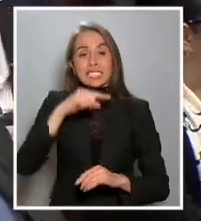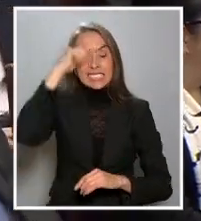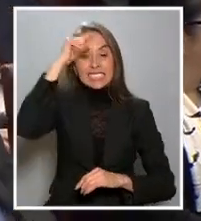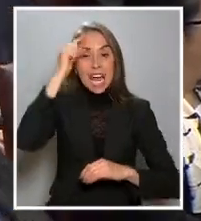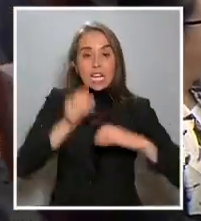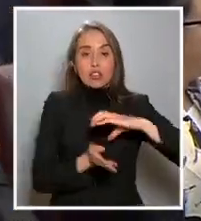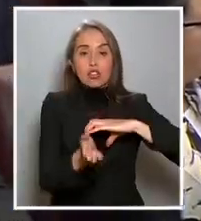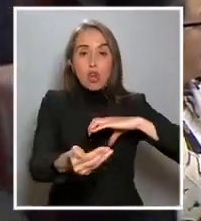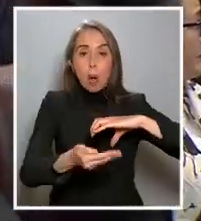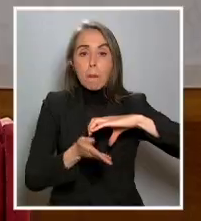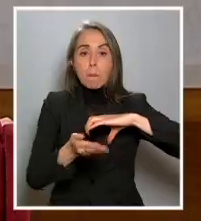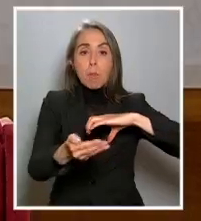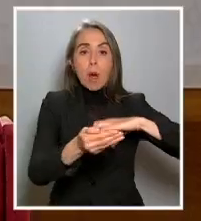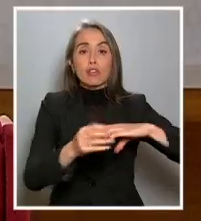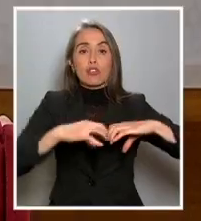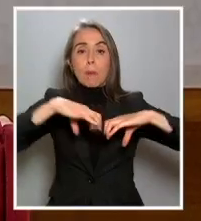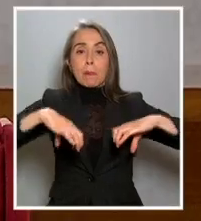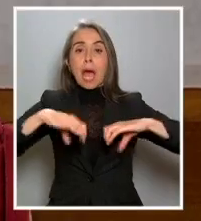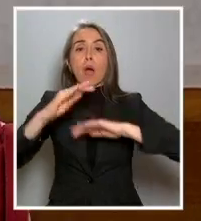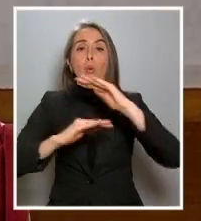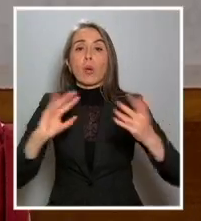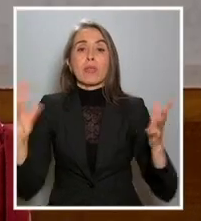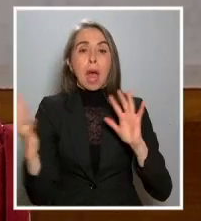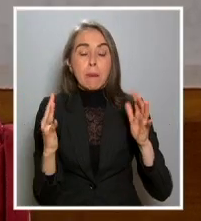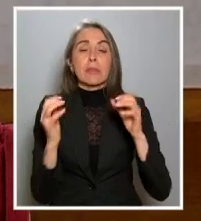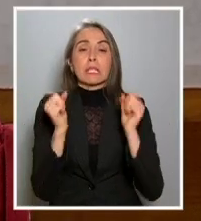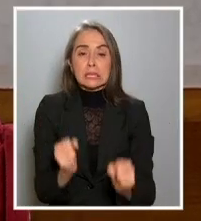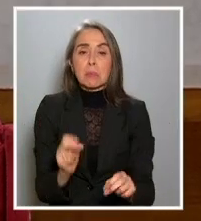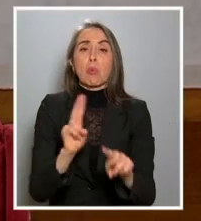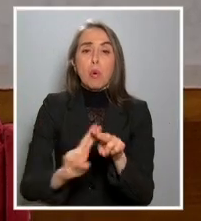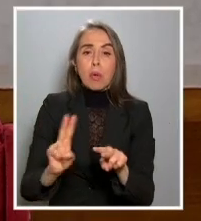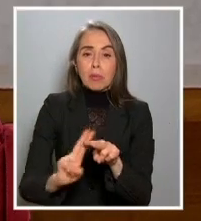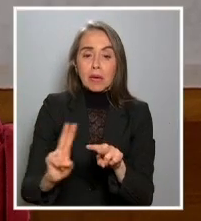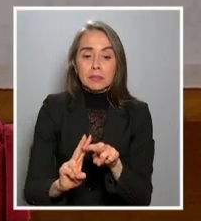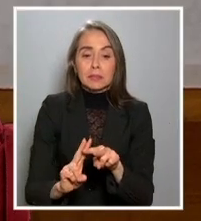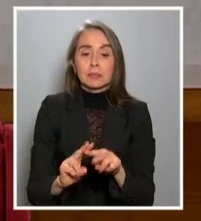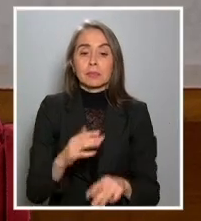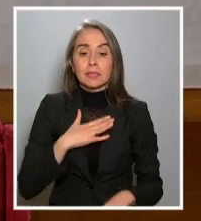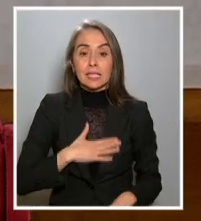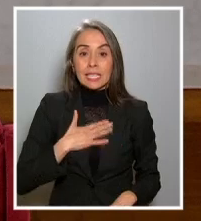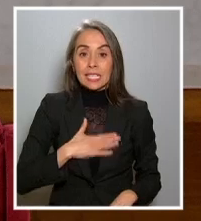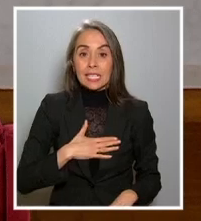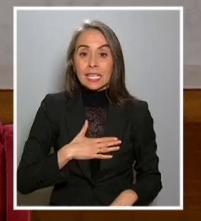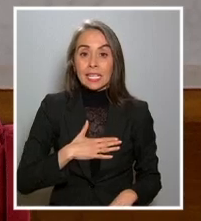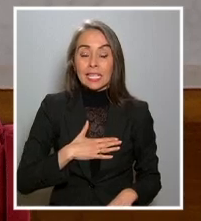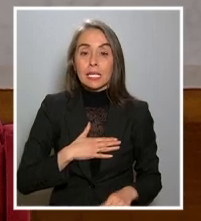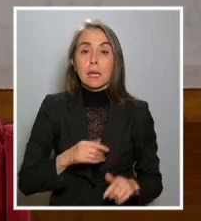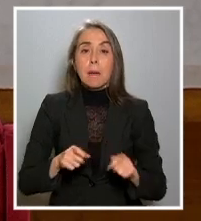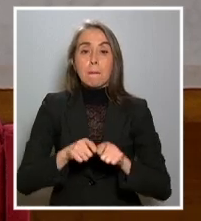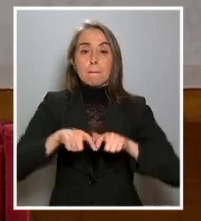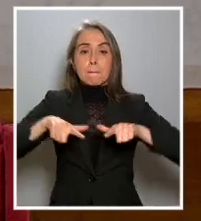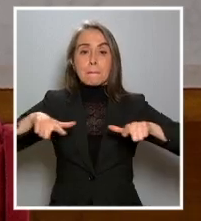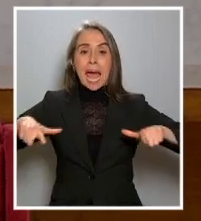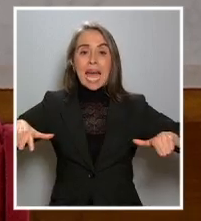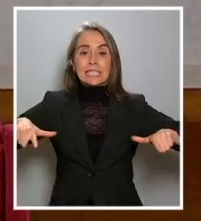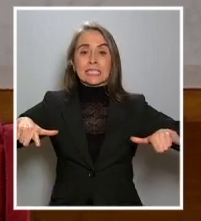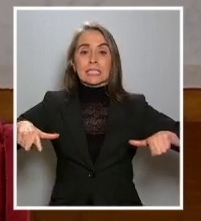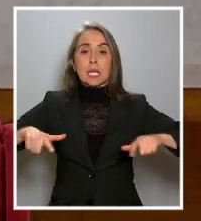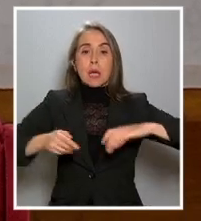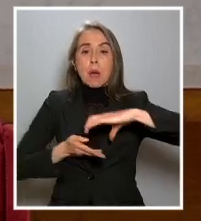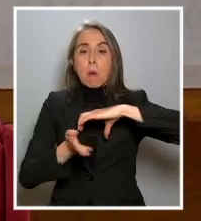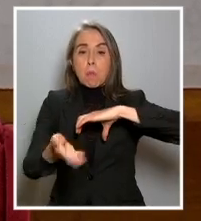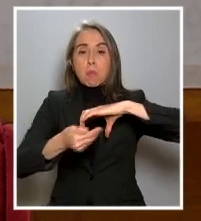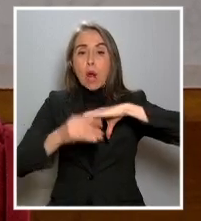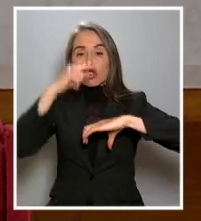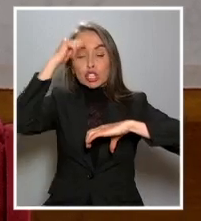que hemos demostrado que se puede hacer preservando el medio ambiente, que busca expandir y ampliar el puerto de